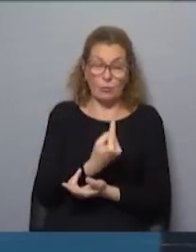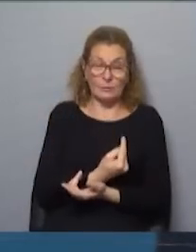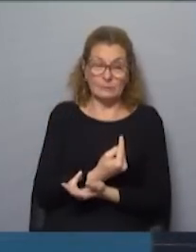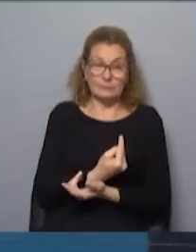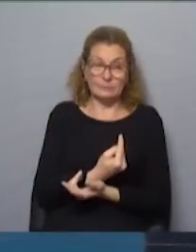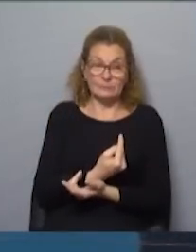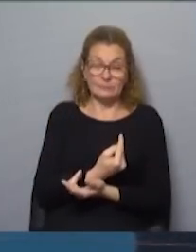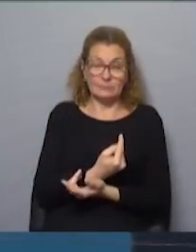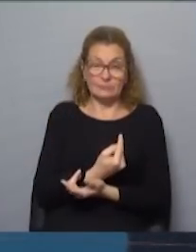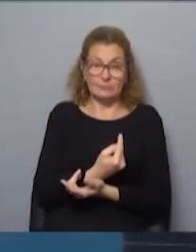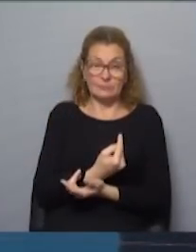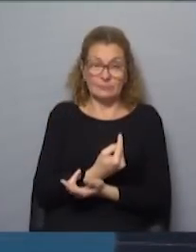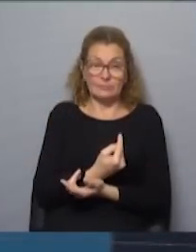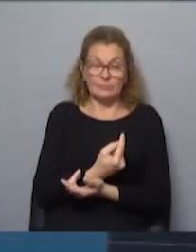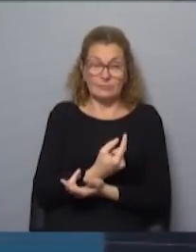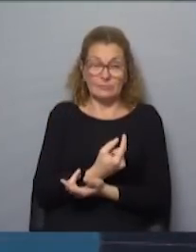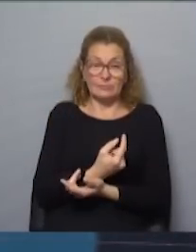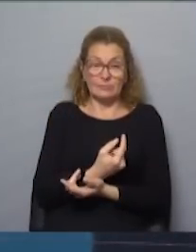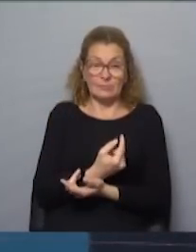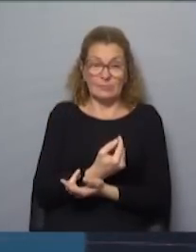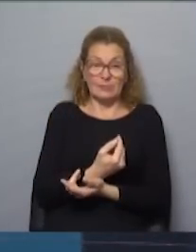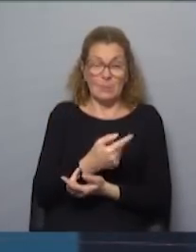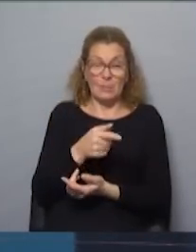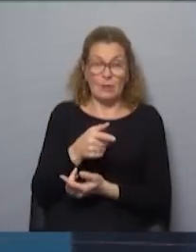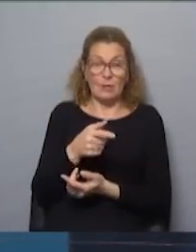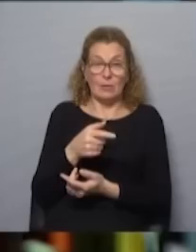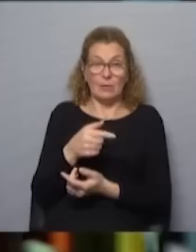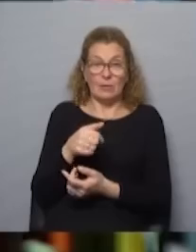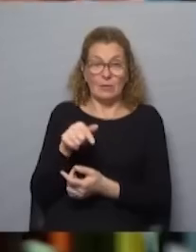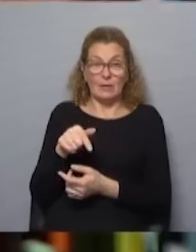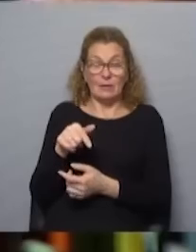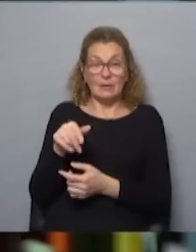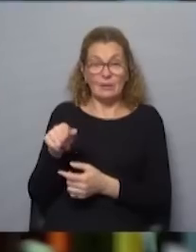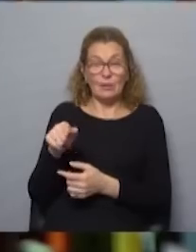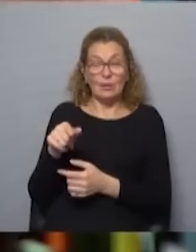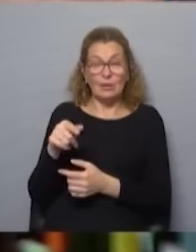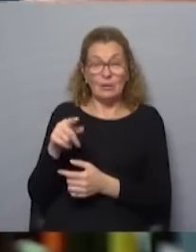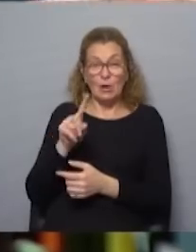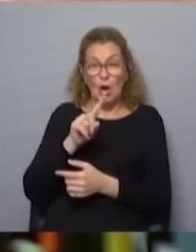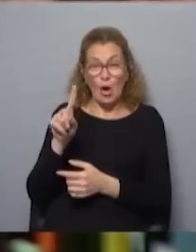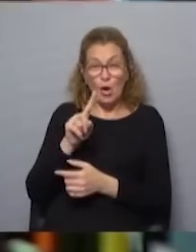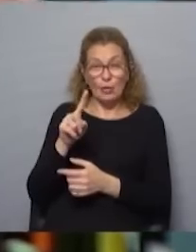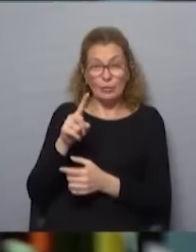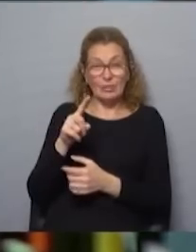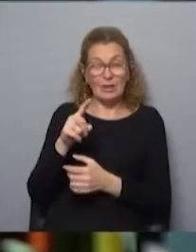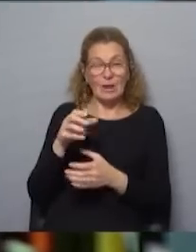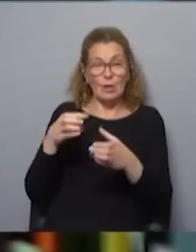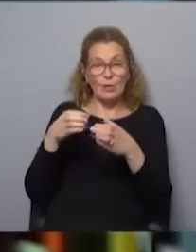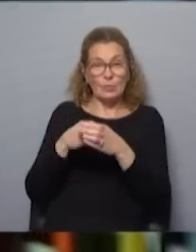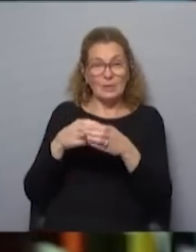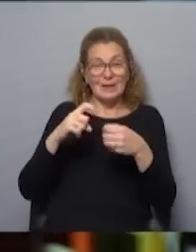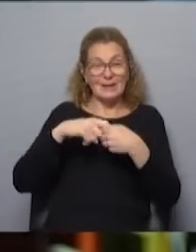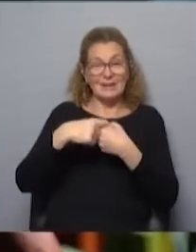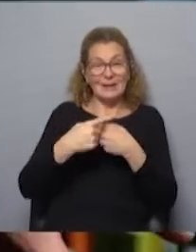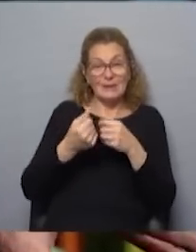pero existe este embarazo de parte del personal excedentario que tenía entre esos 11 dirigentes sindicales que está